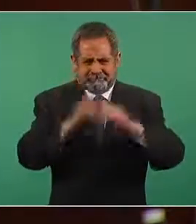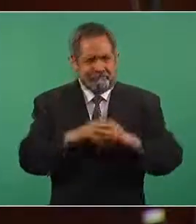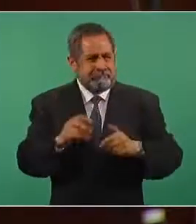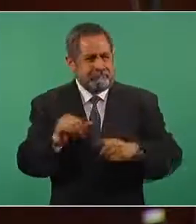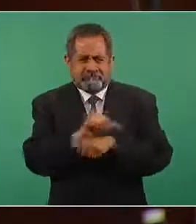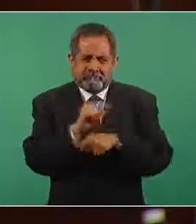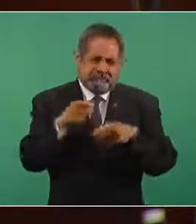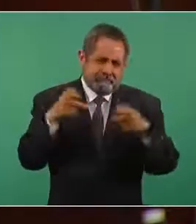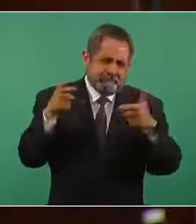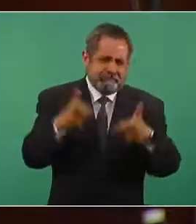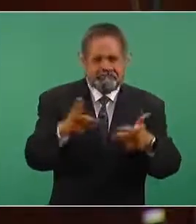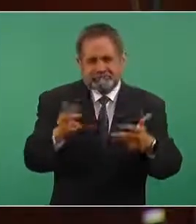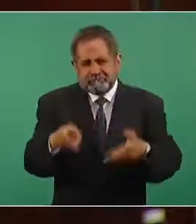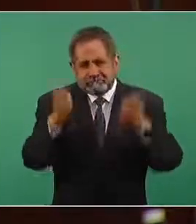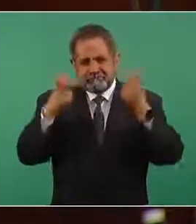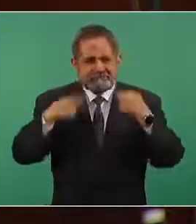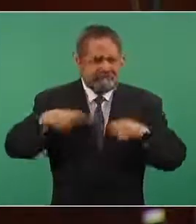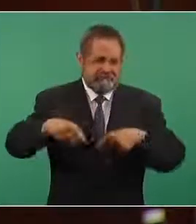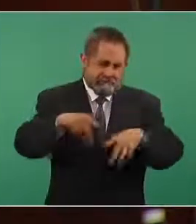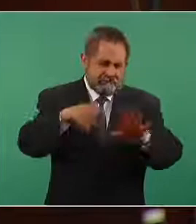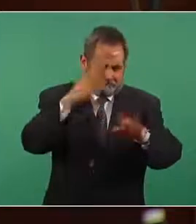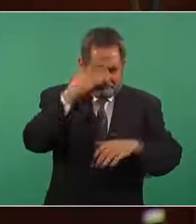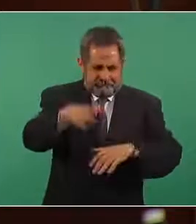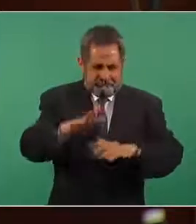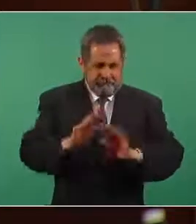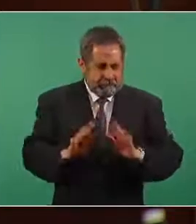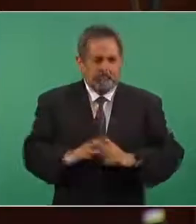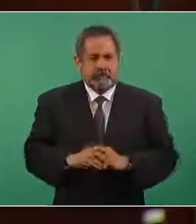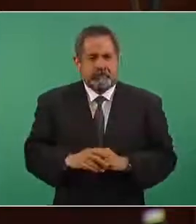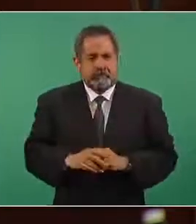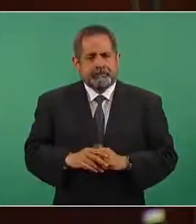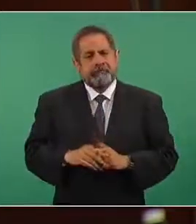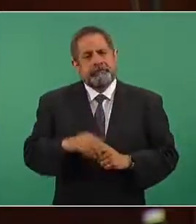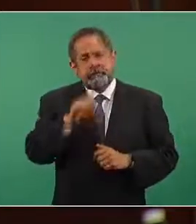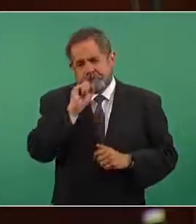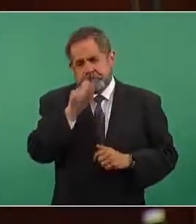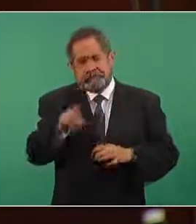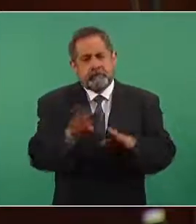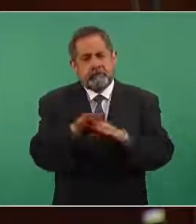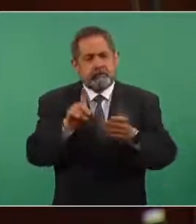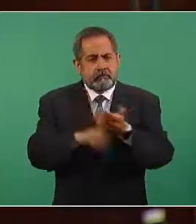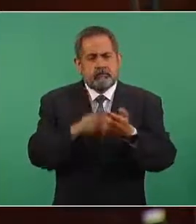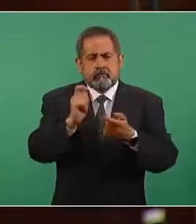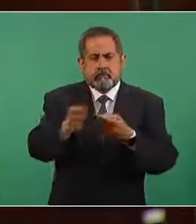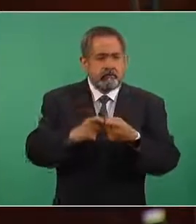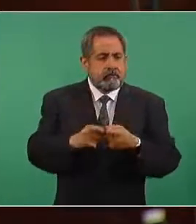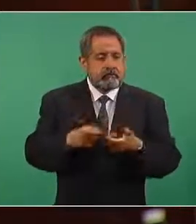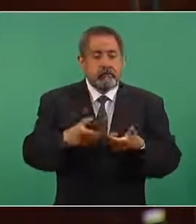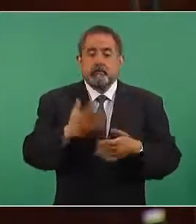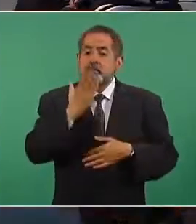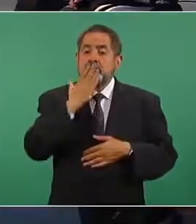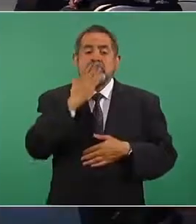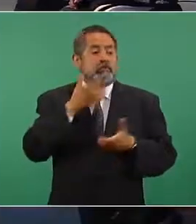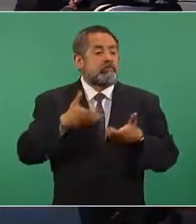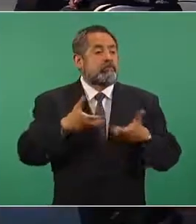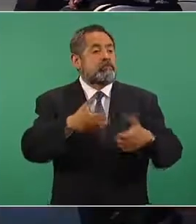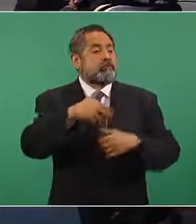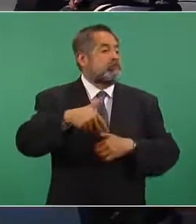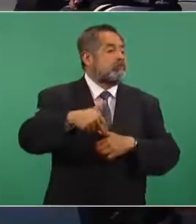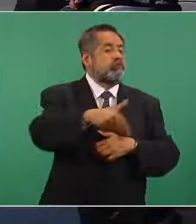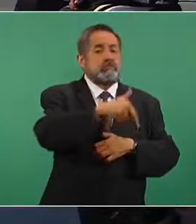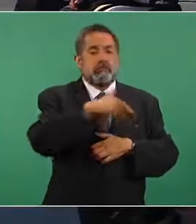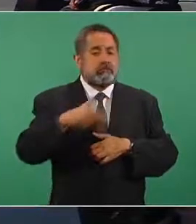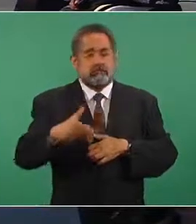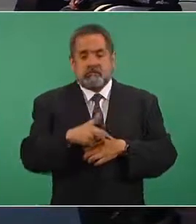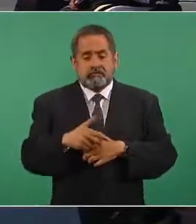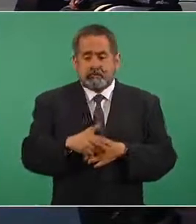los carros, porque atacan a toda la gente. Y encima de eso, presidente, circular por las calles de Sonora tampoco ya no es una garantía que